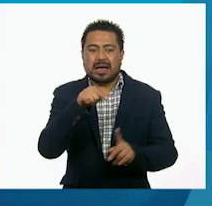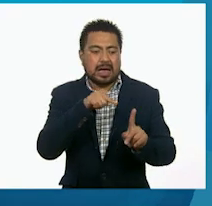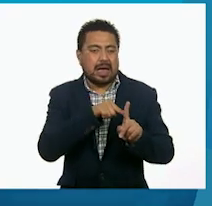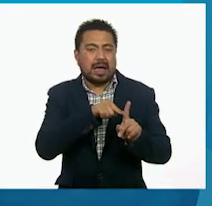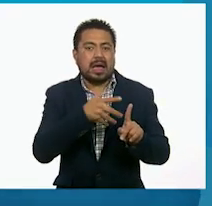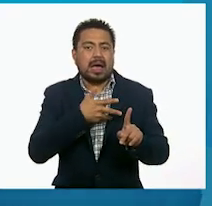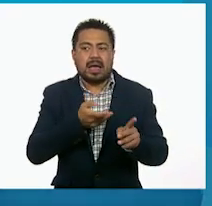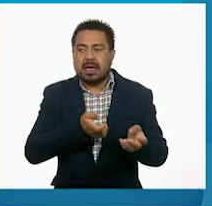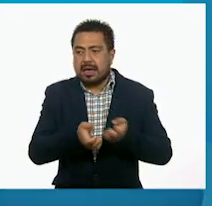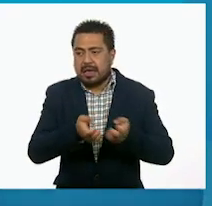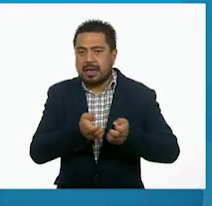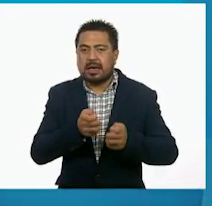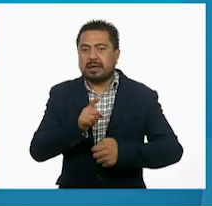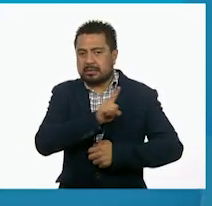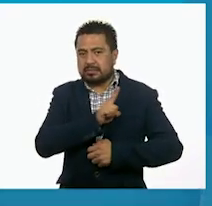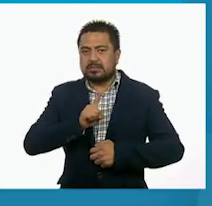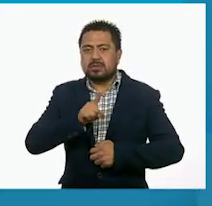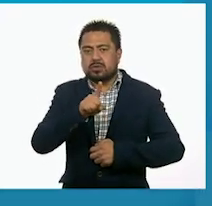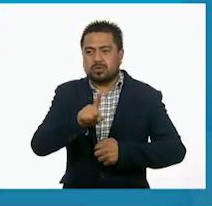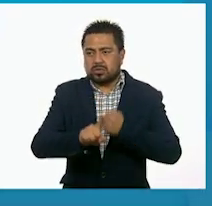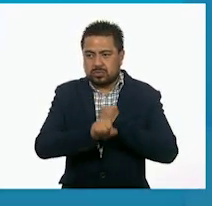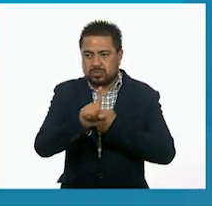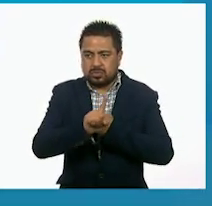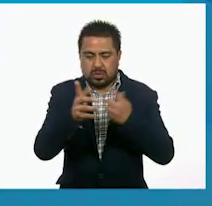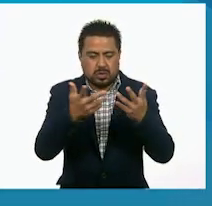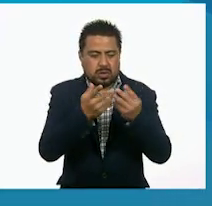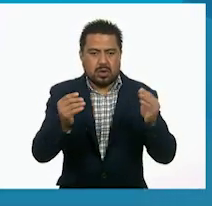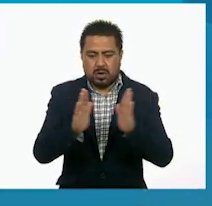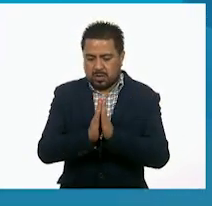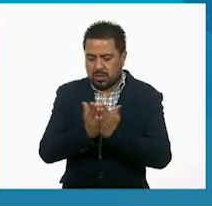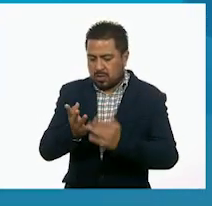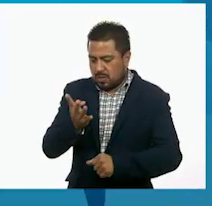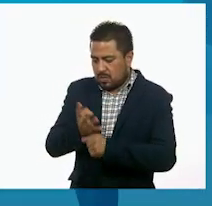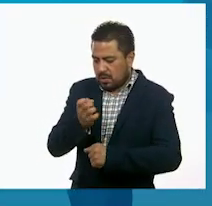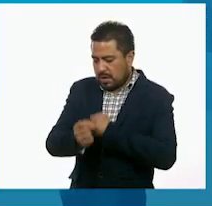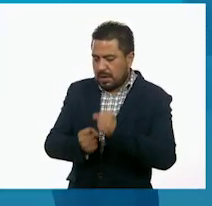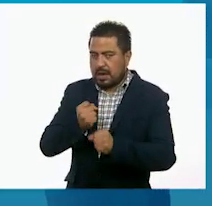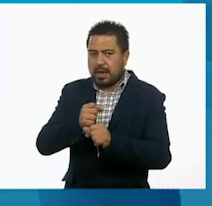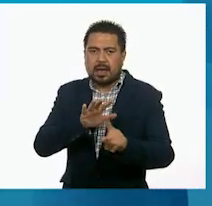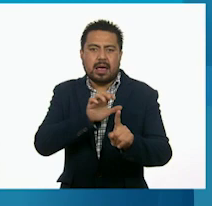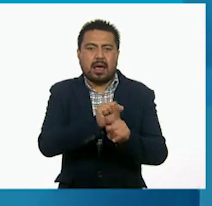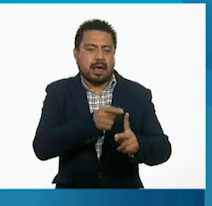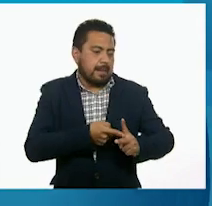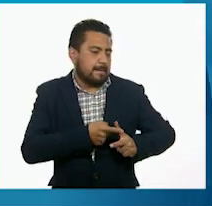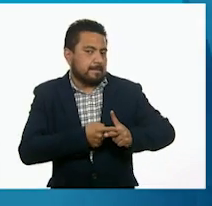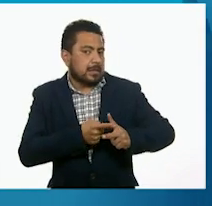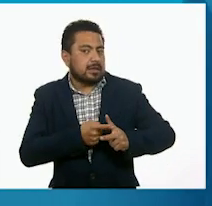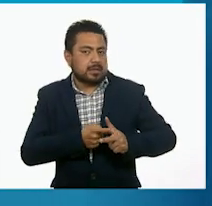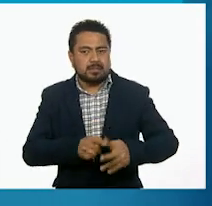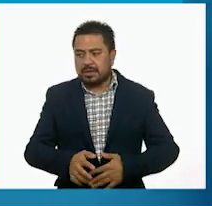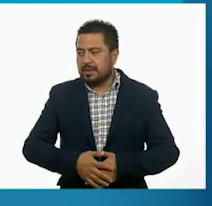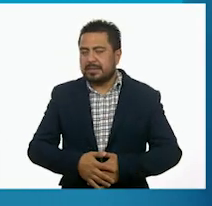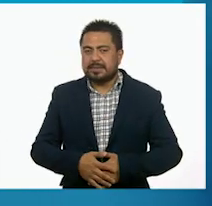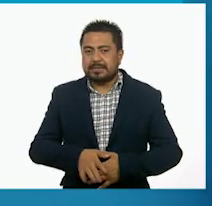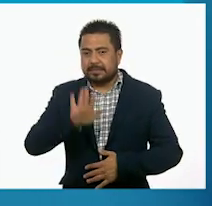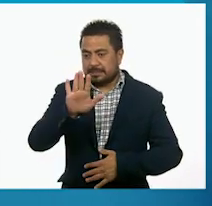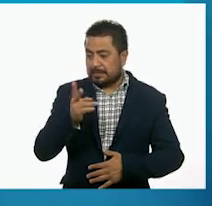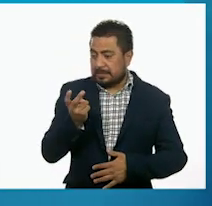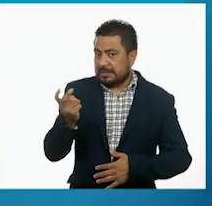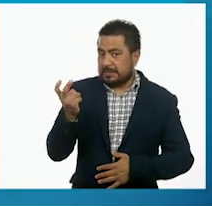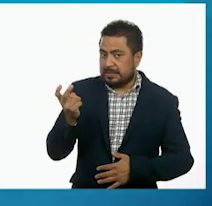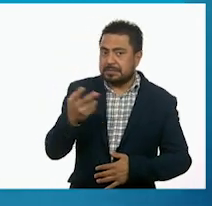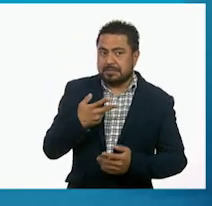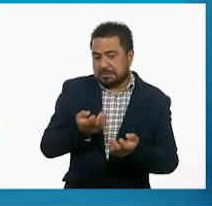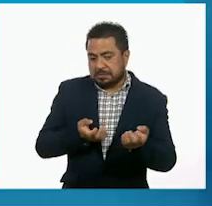un ejercicio que tendrán que resolver de su libro de cuarto grado de desafíos matemáticos. Ahí viene